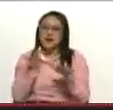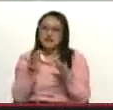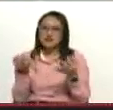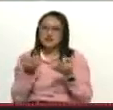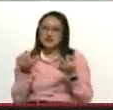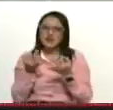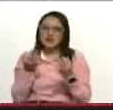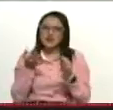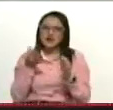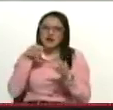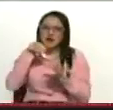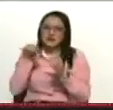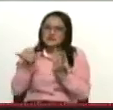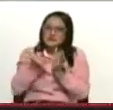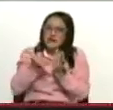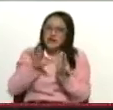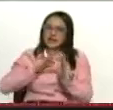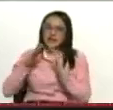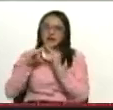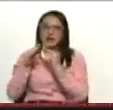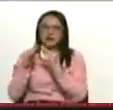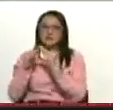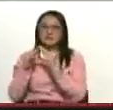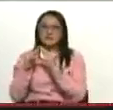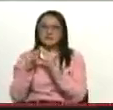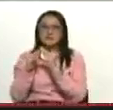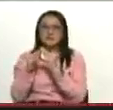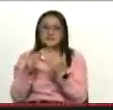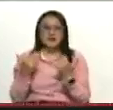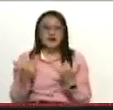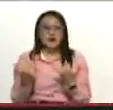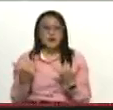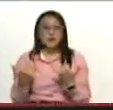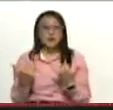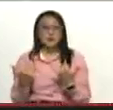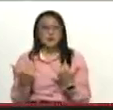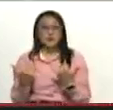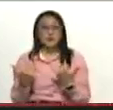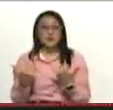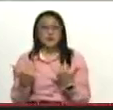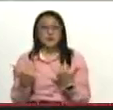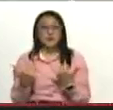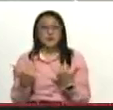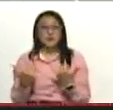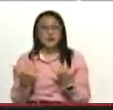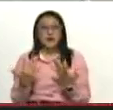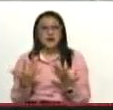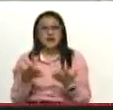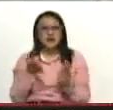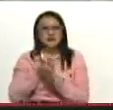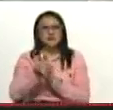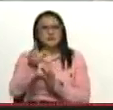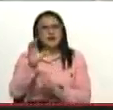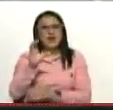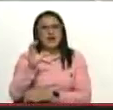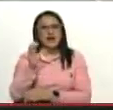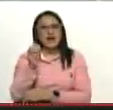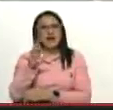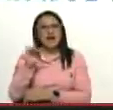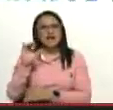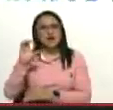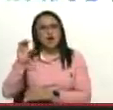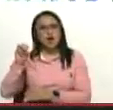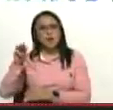tienen cerca de casa ahora qué tiene que ver esto con el compuesto